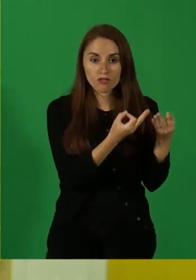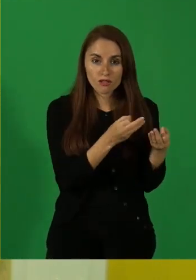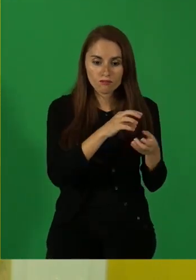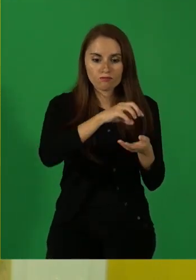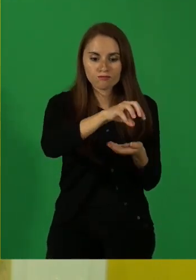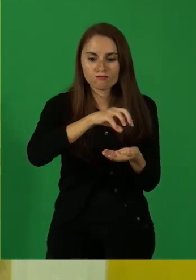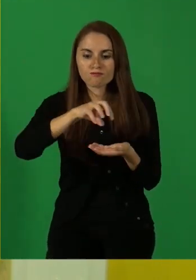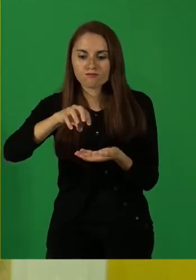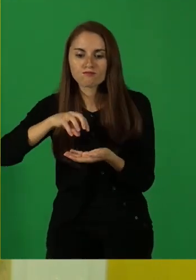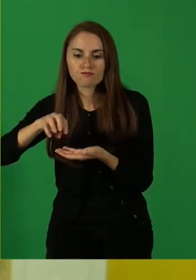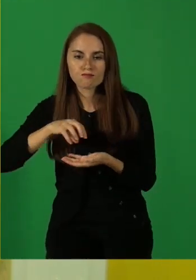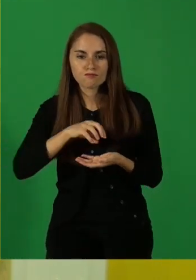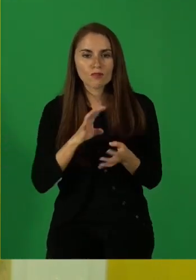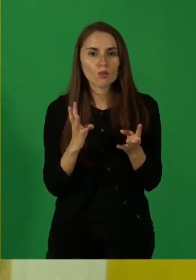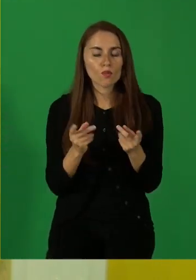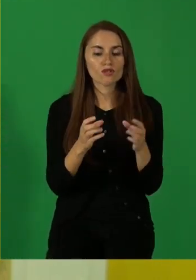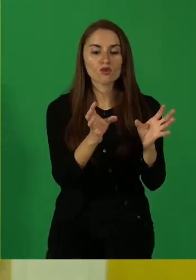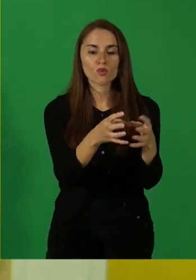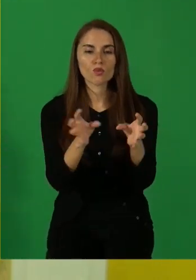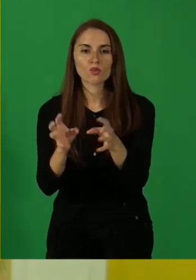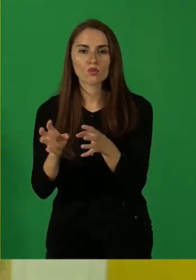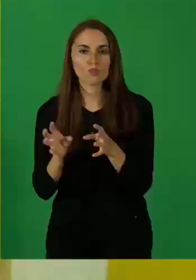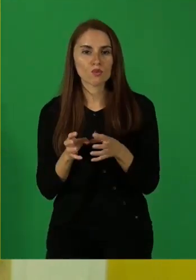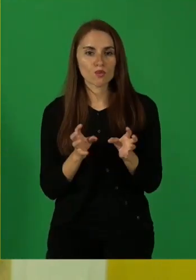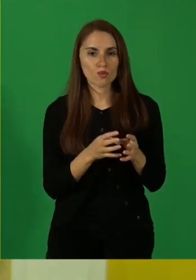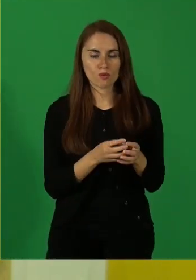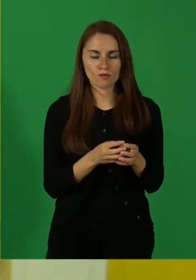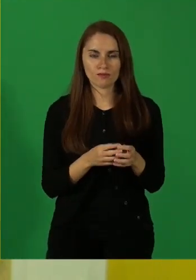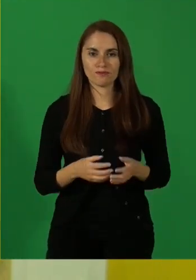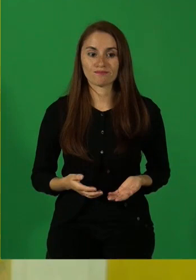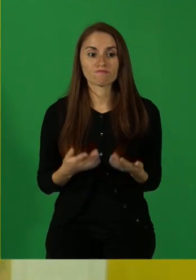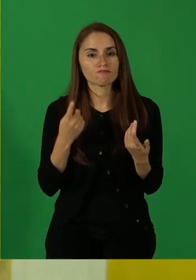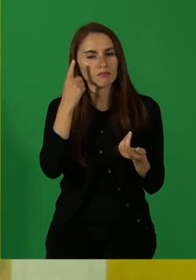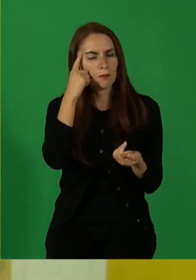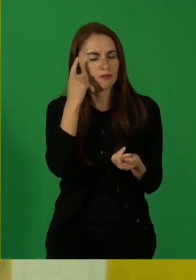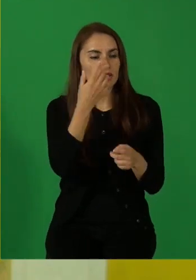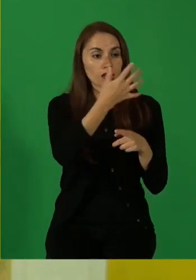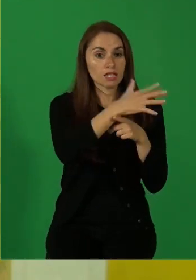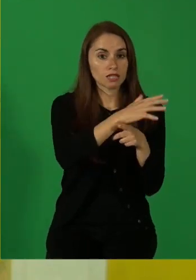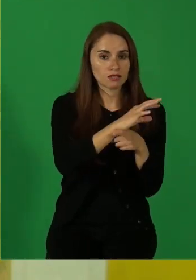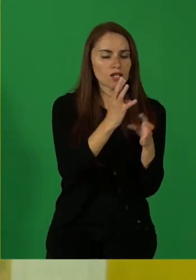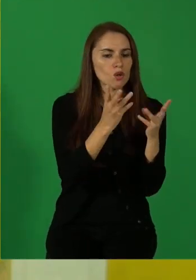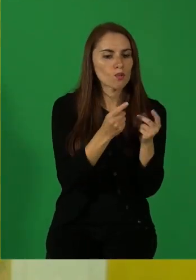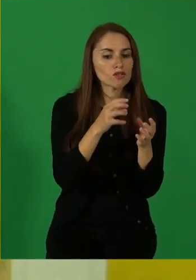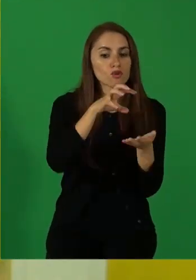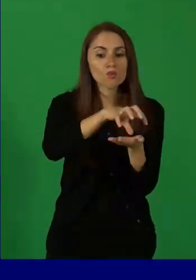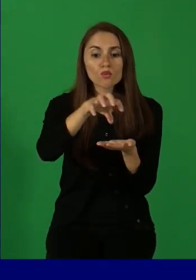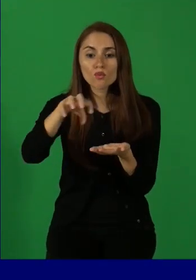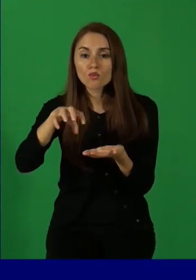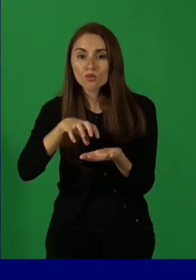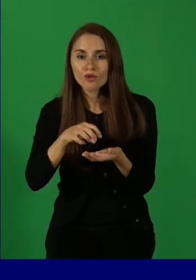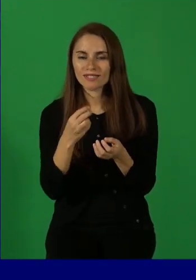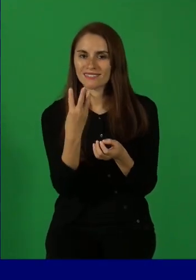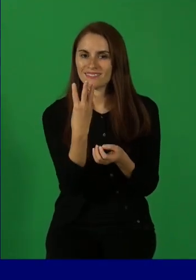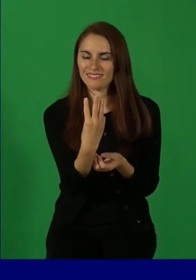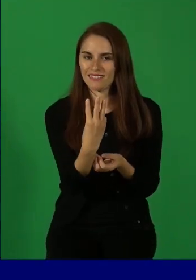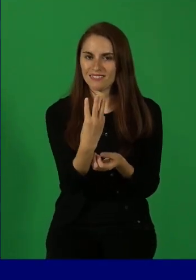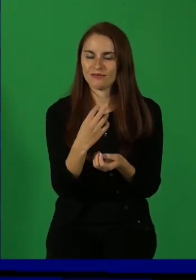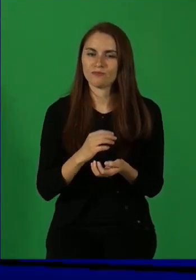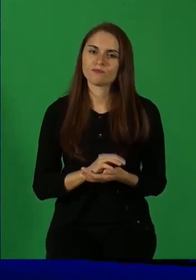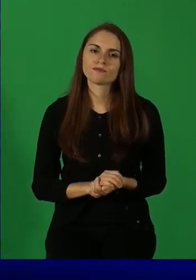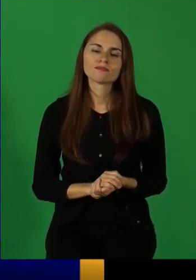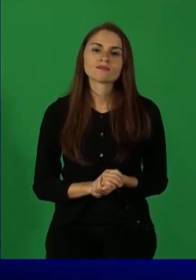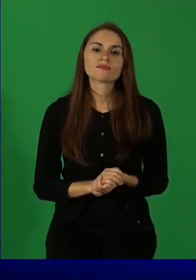total. Es decir, estos 15 elementos que yo voy a tener, los voy a repartir en 3 grupos o en 3